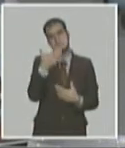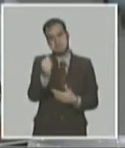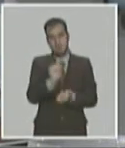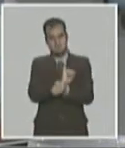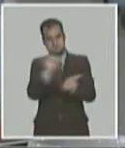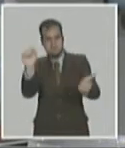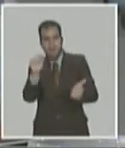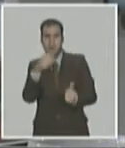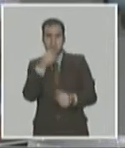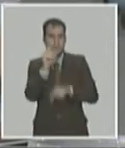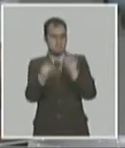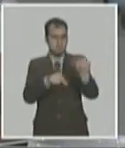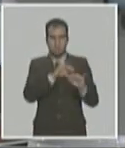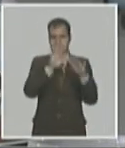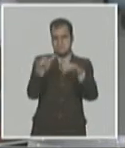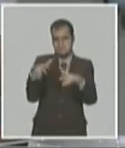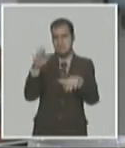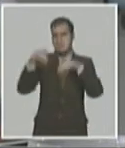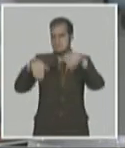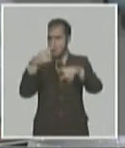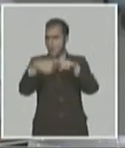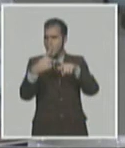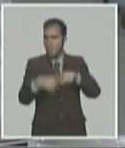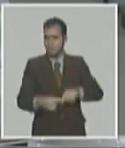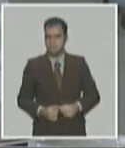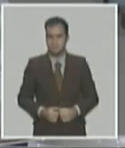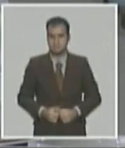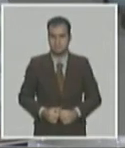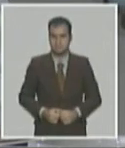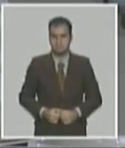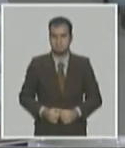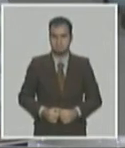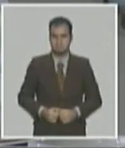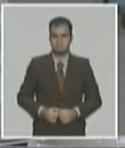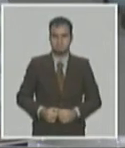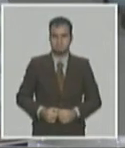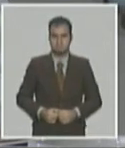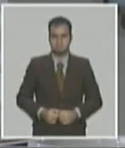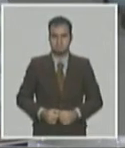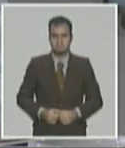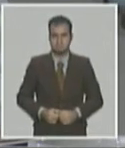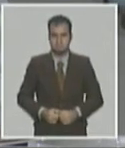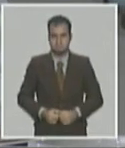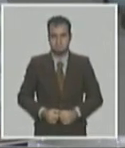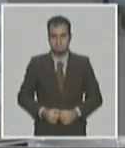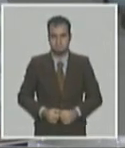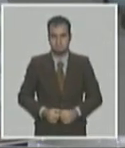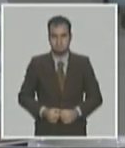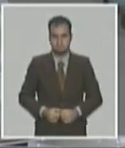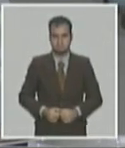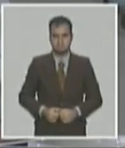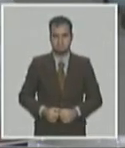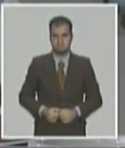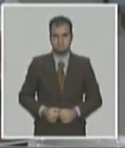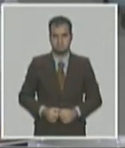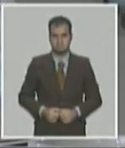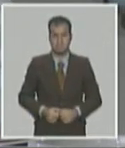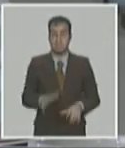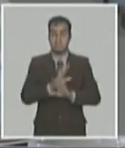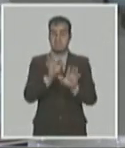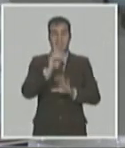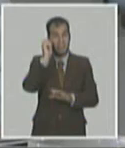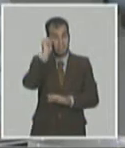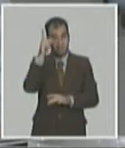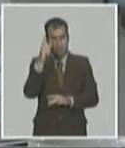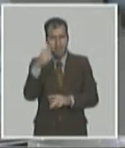lograr una implementación en toda la dimensión que se ha concebido las ideas, conceptos y directrices. Estas ideas, conceptos y